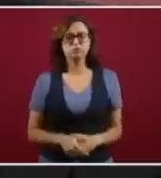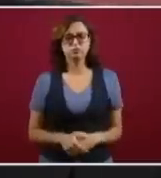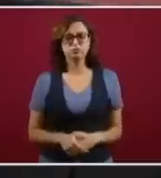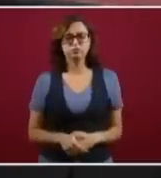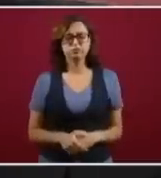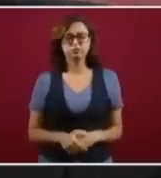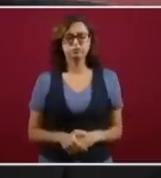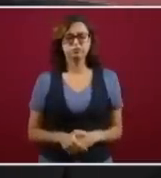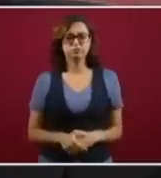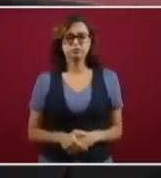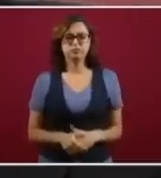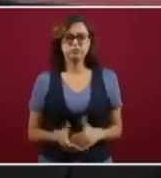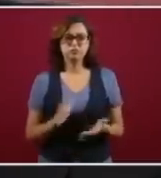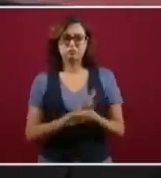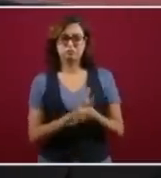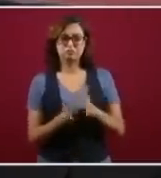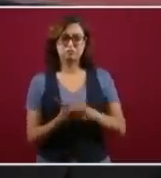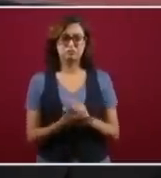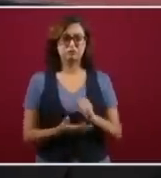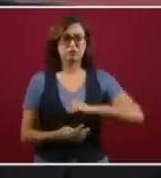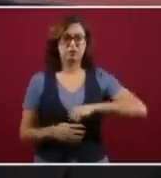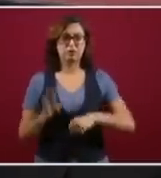que ya no hay influyentismo,